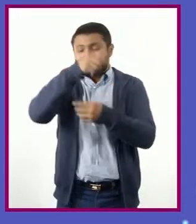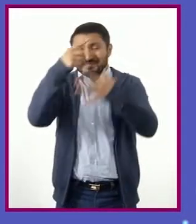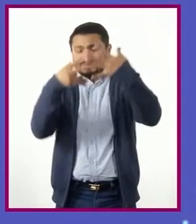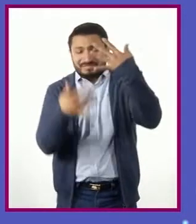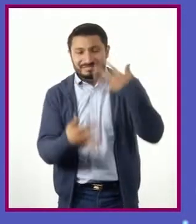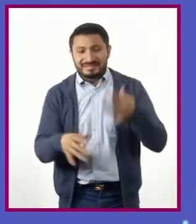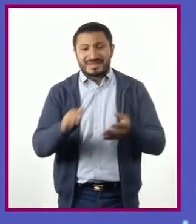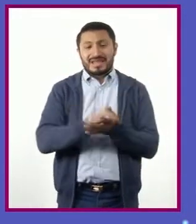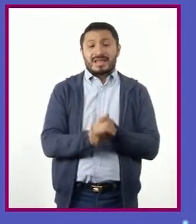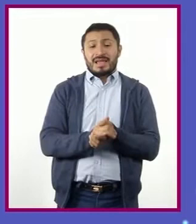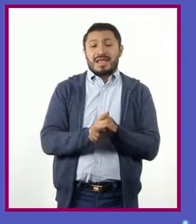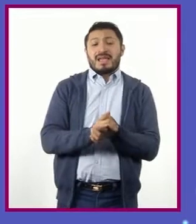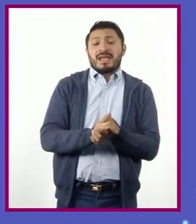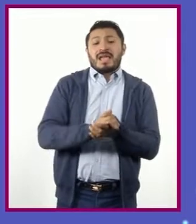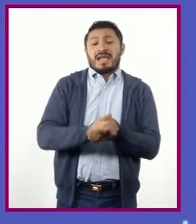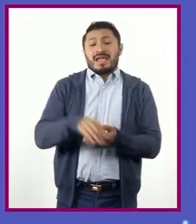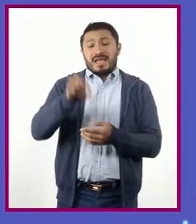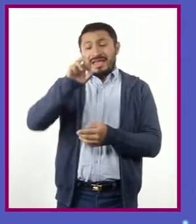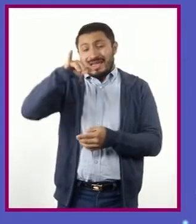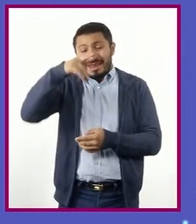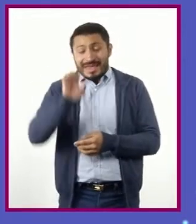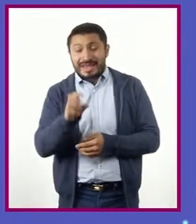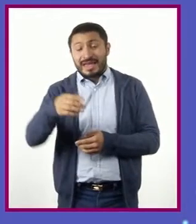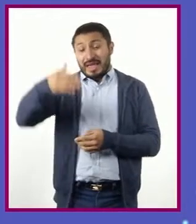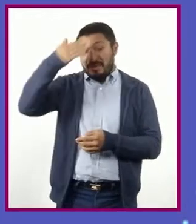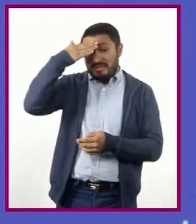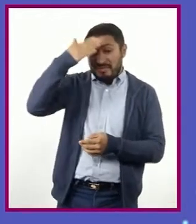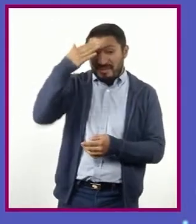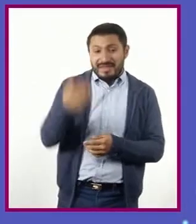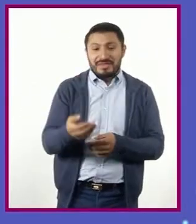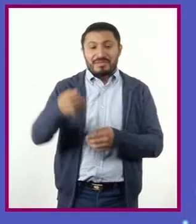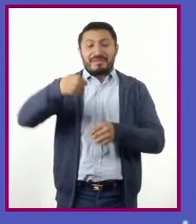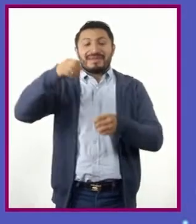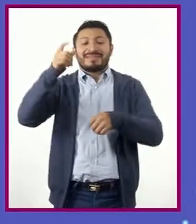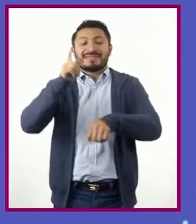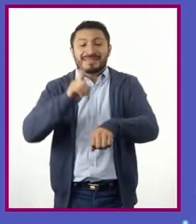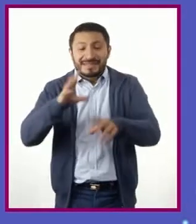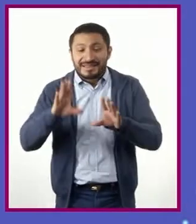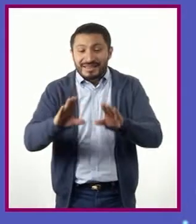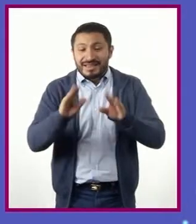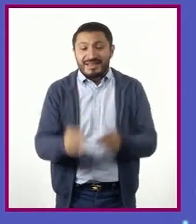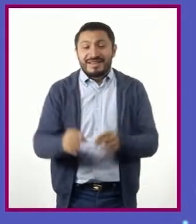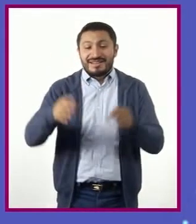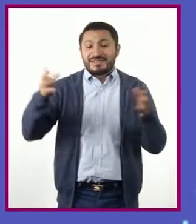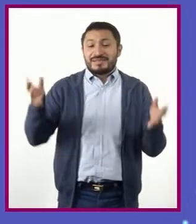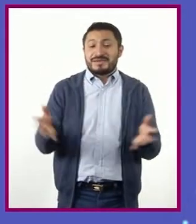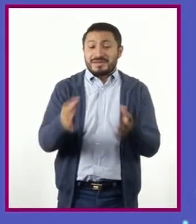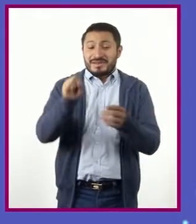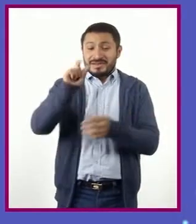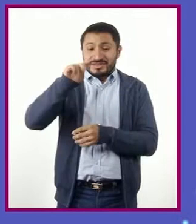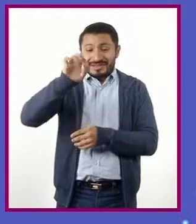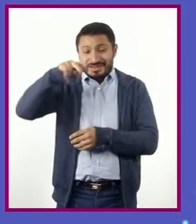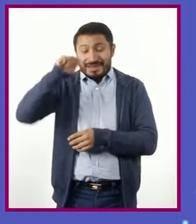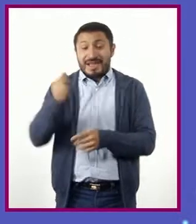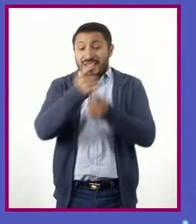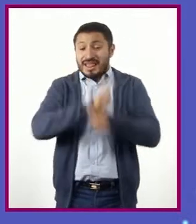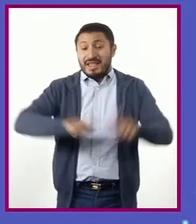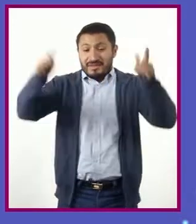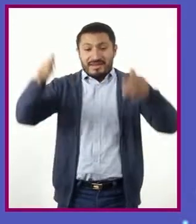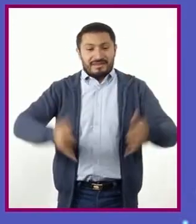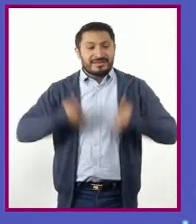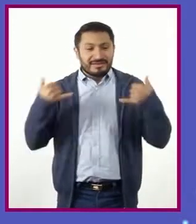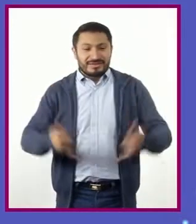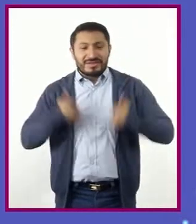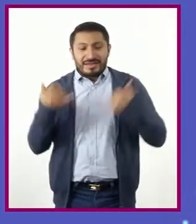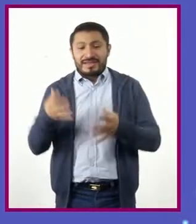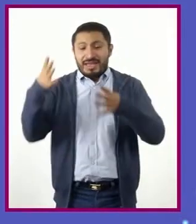neutralidad, conculca, erige, mente, pulsa, ostenta, librar, adolescente.